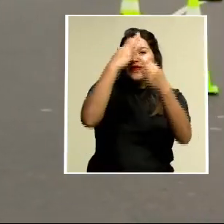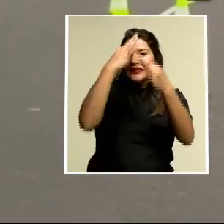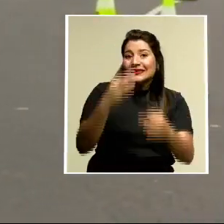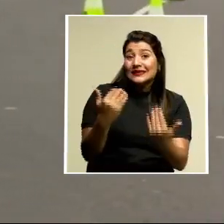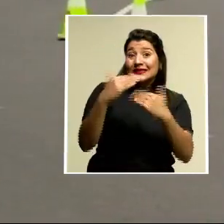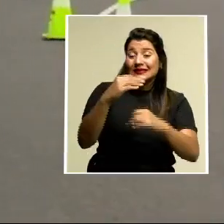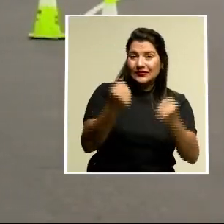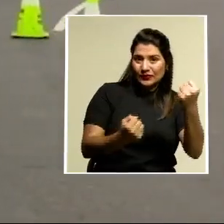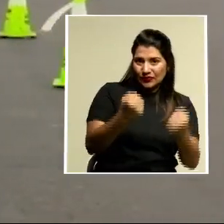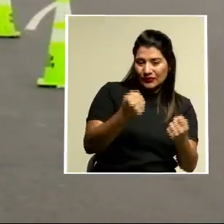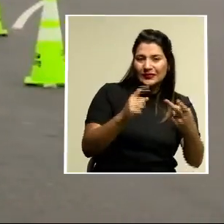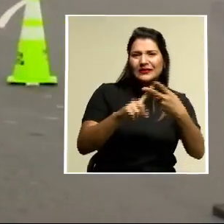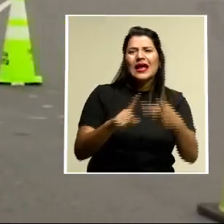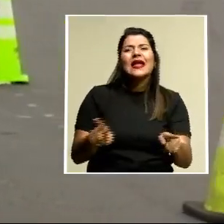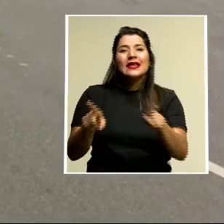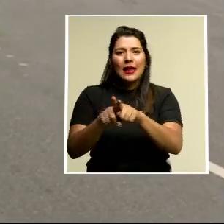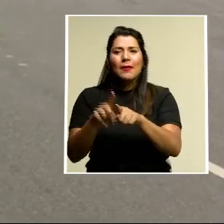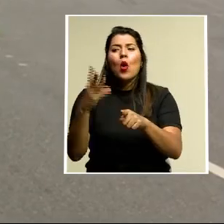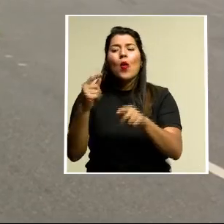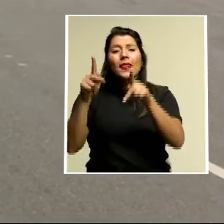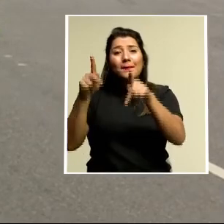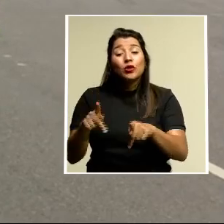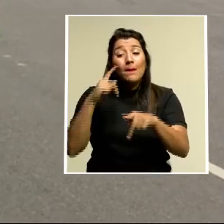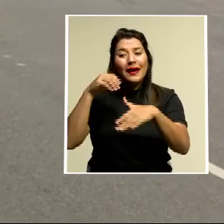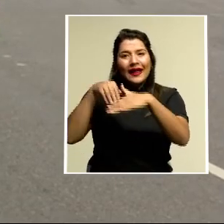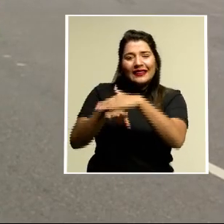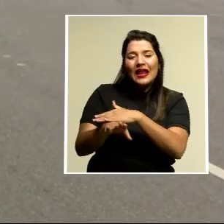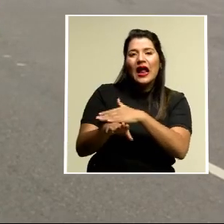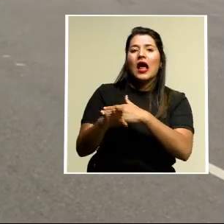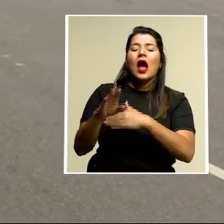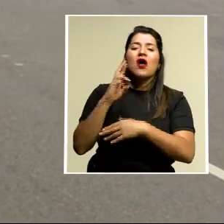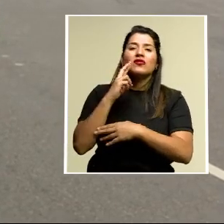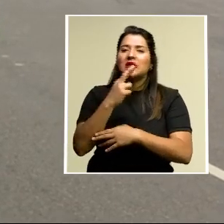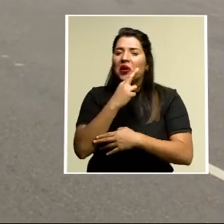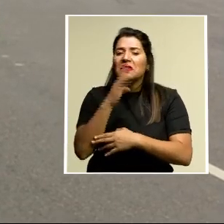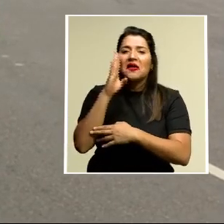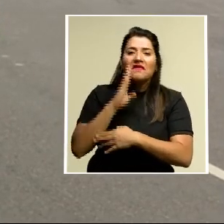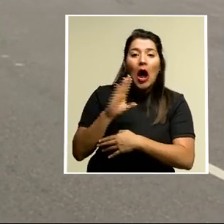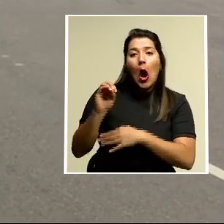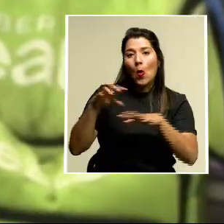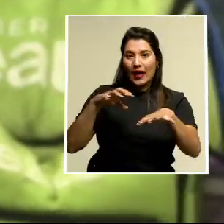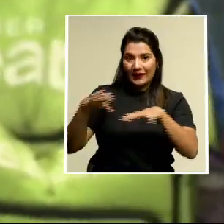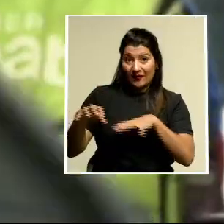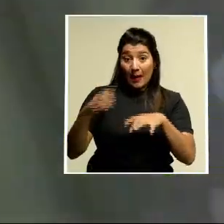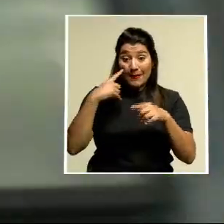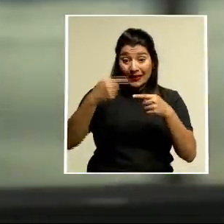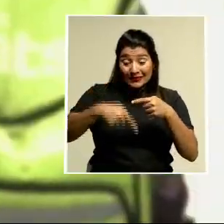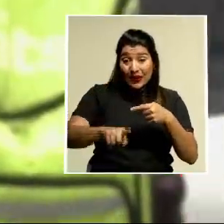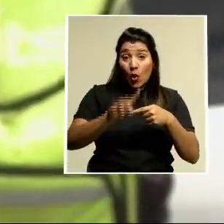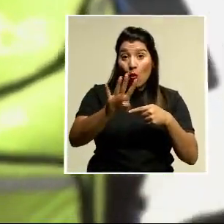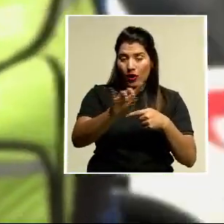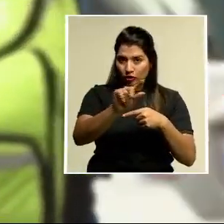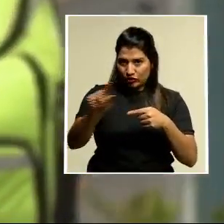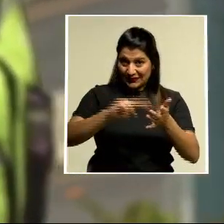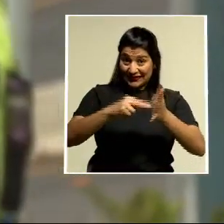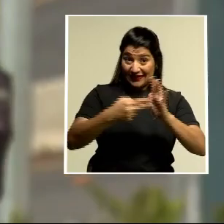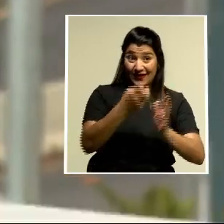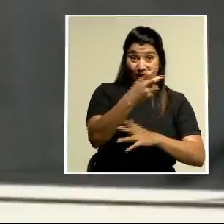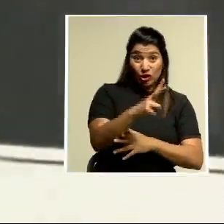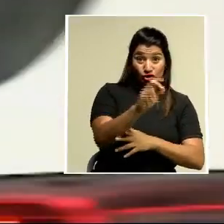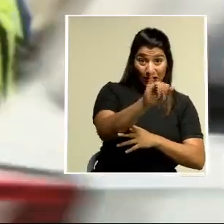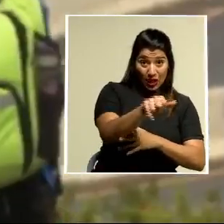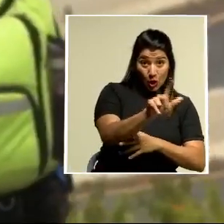vehicular y las restricciones de aforo en establecimientos y algunas actividades que regirán las próximas 4 semanas, es decir, del 12 de julio al 8 de